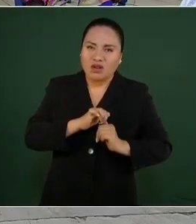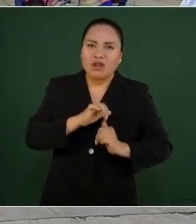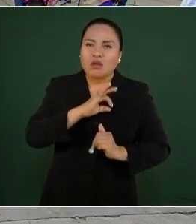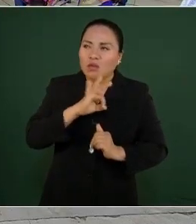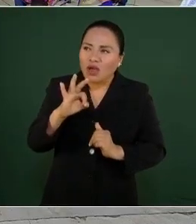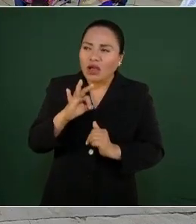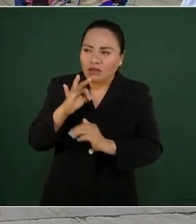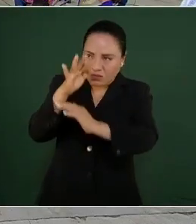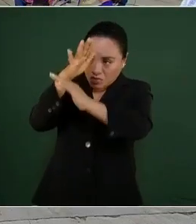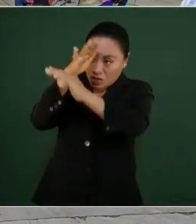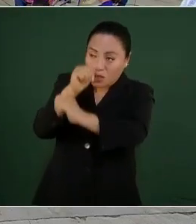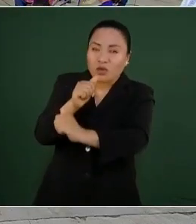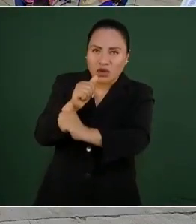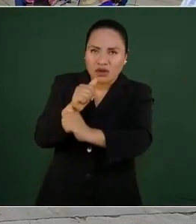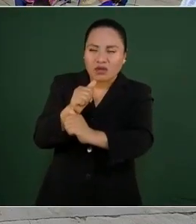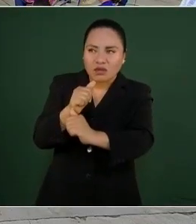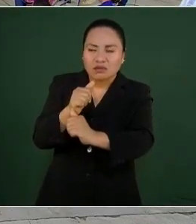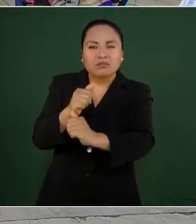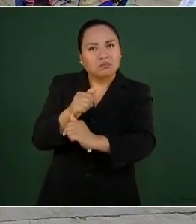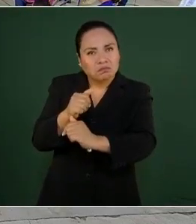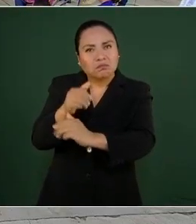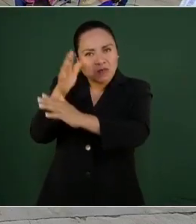negociada